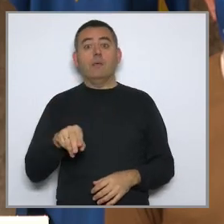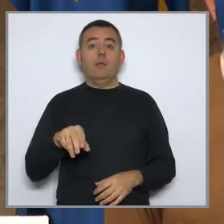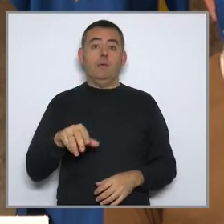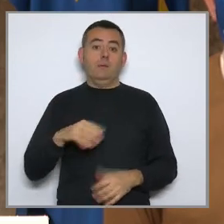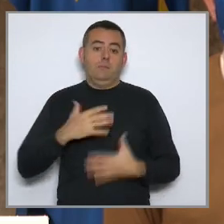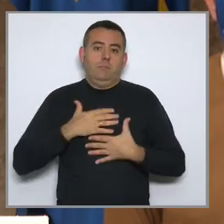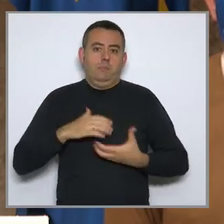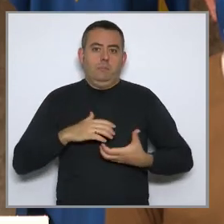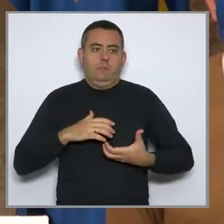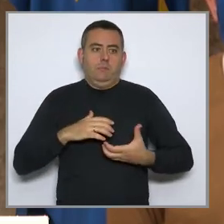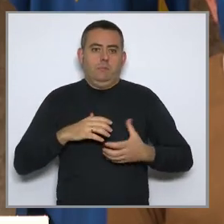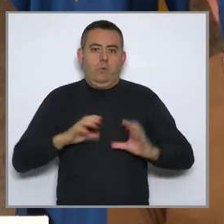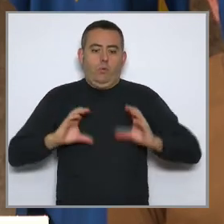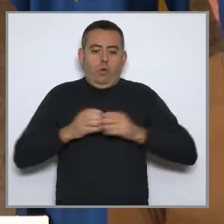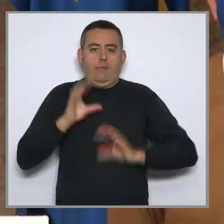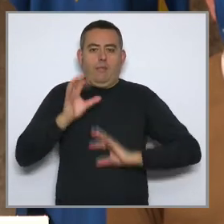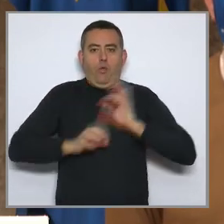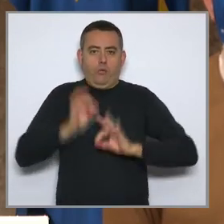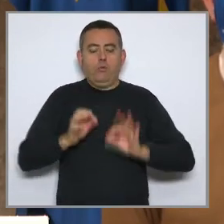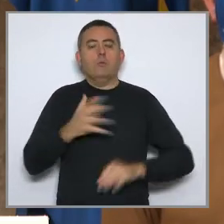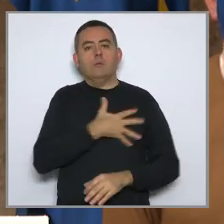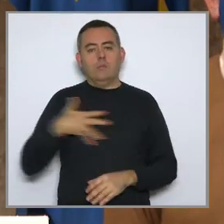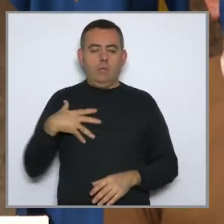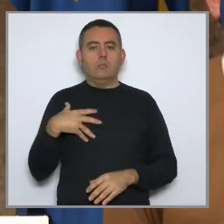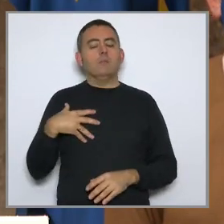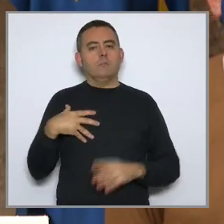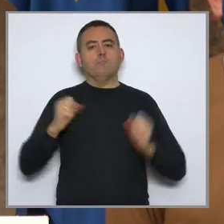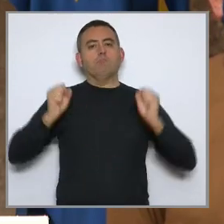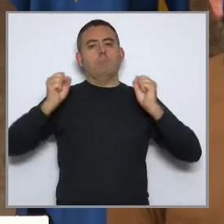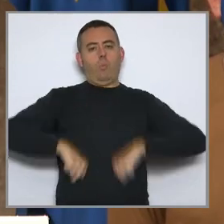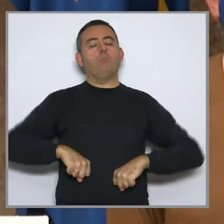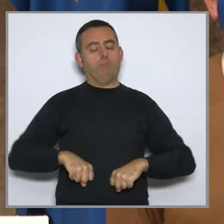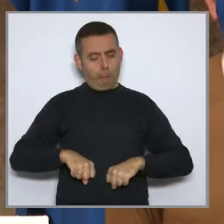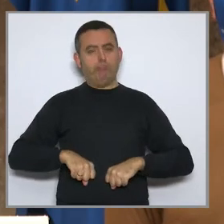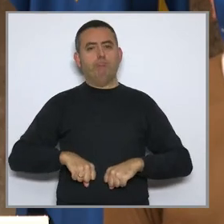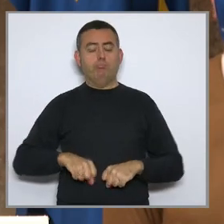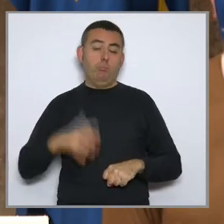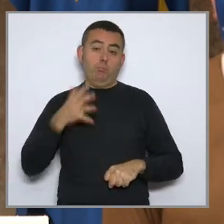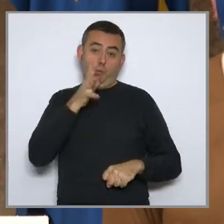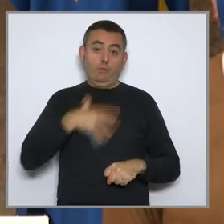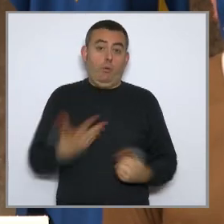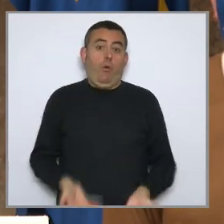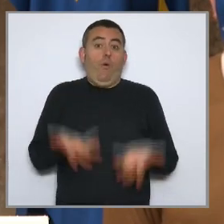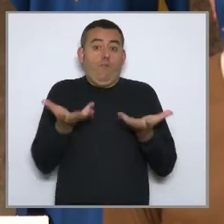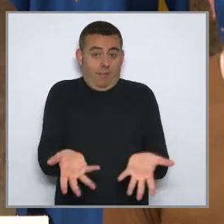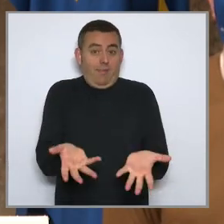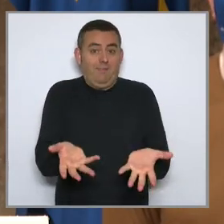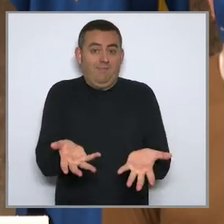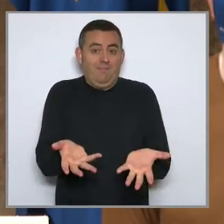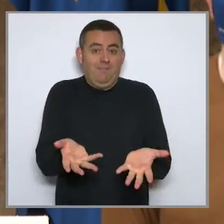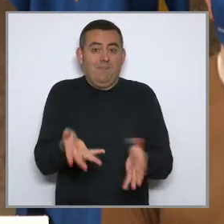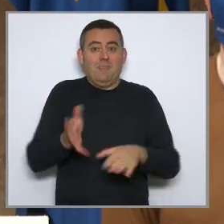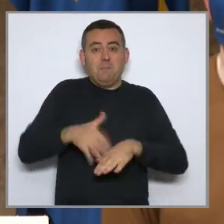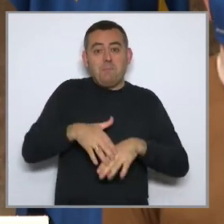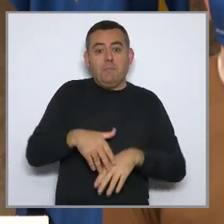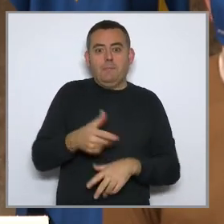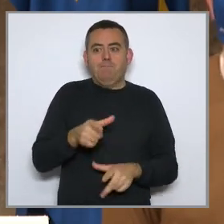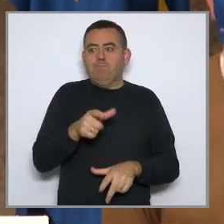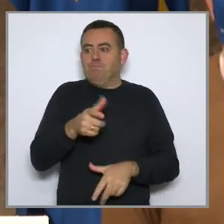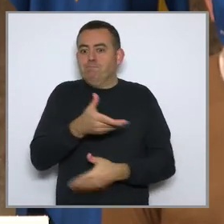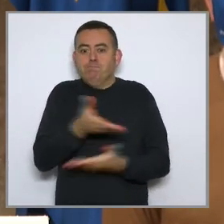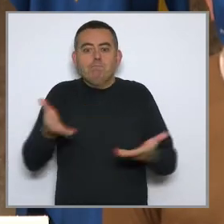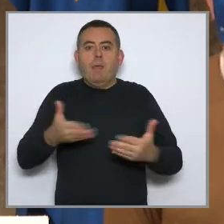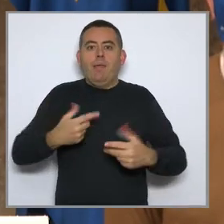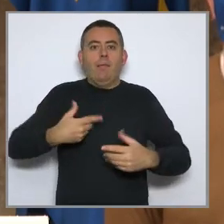seguir en esta vía de colaboración. La ofrecemos directamente para lo que tenga que ser el desarrollo